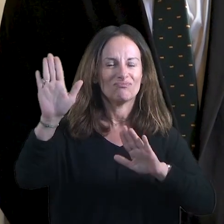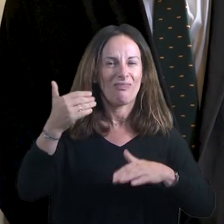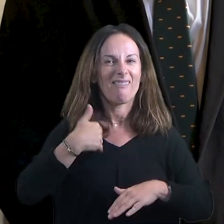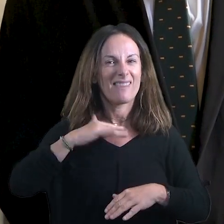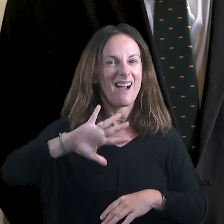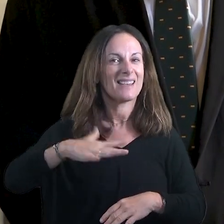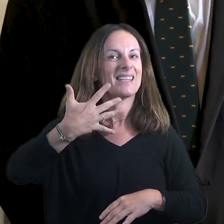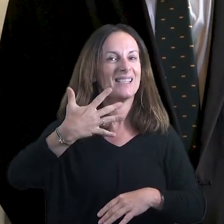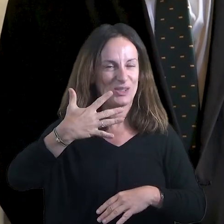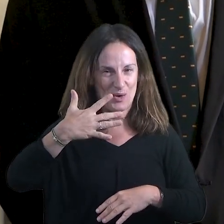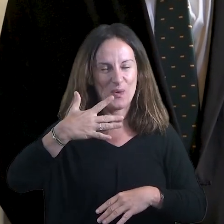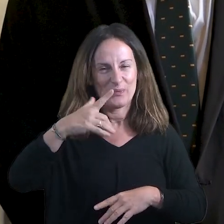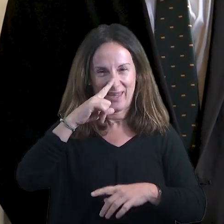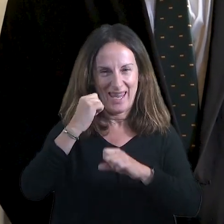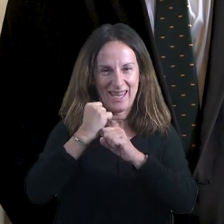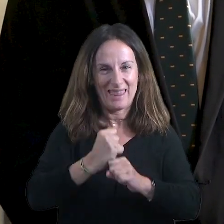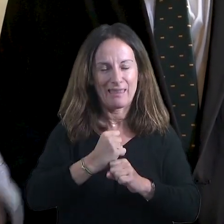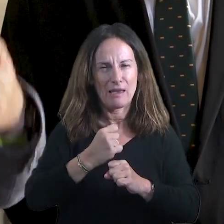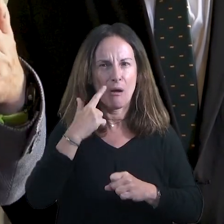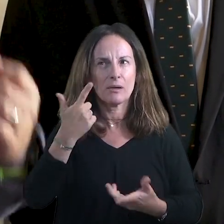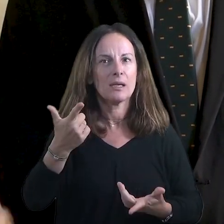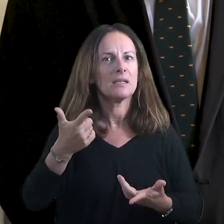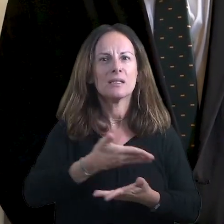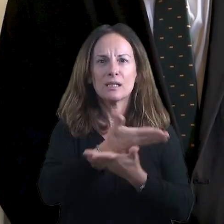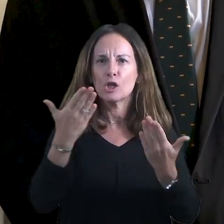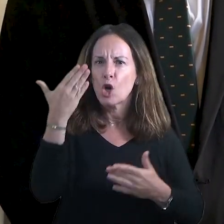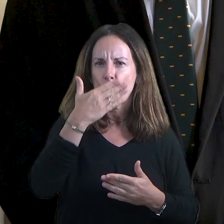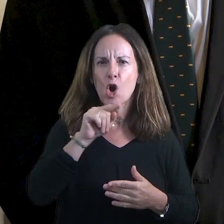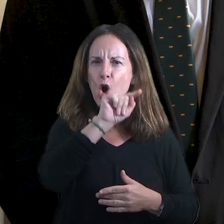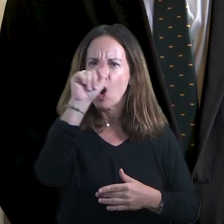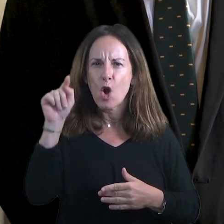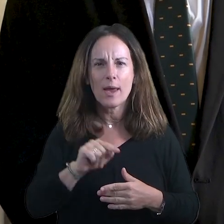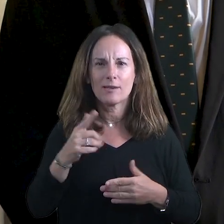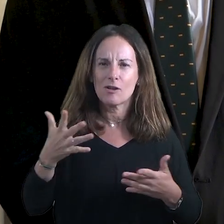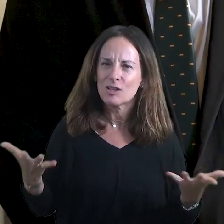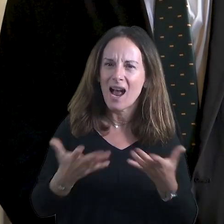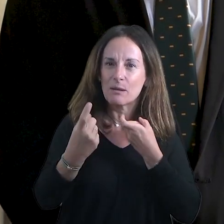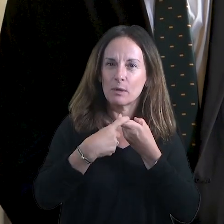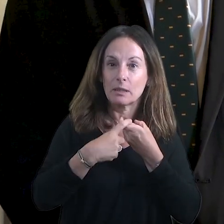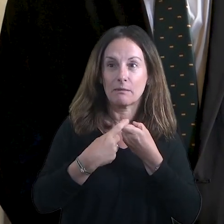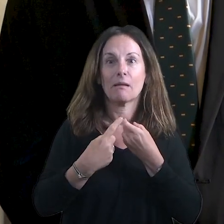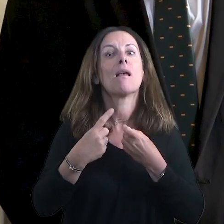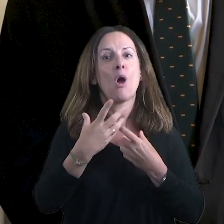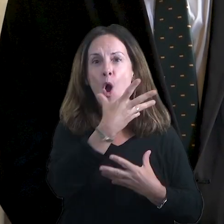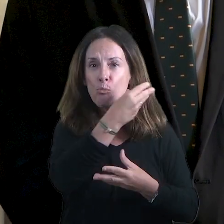que los coles siguen animados, que la participación, que algunos repiten porque me acuerdo de las caras de alguien,